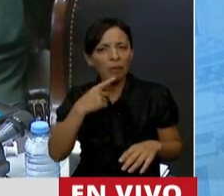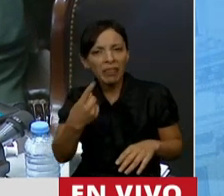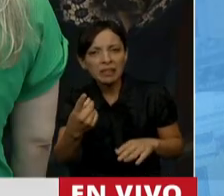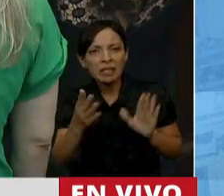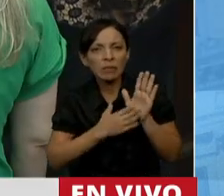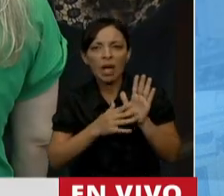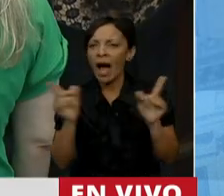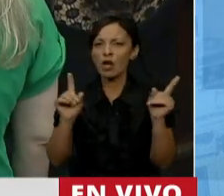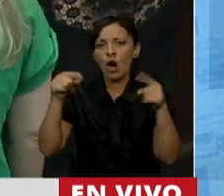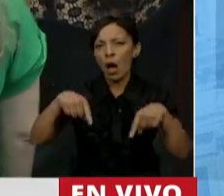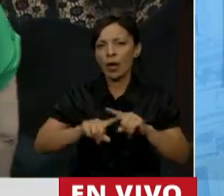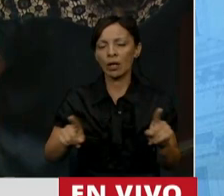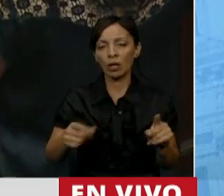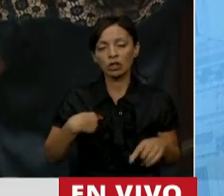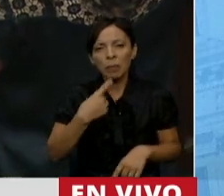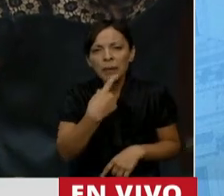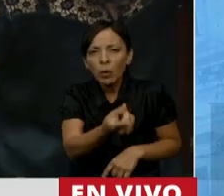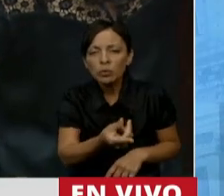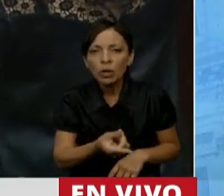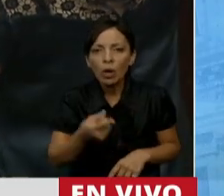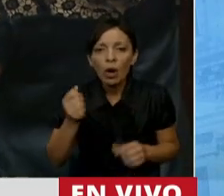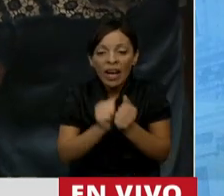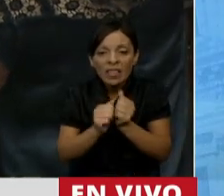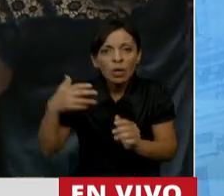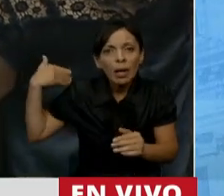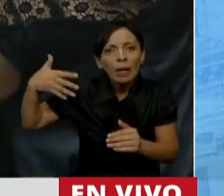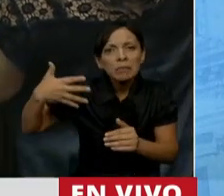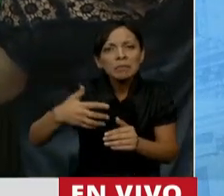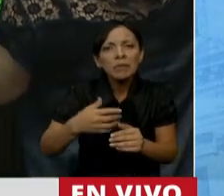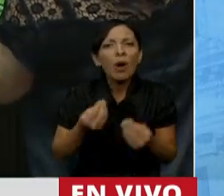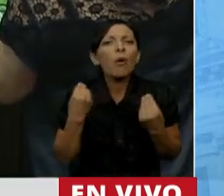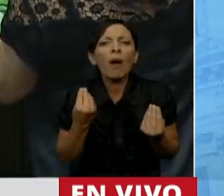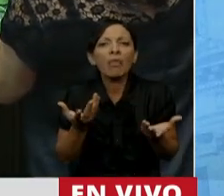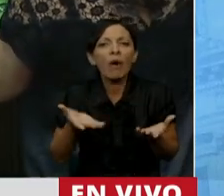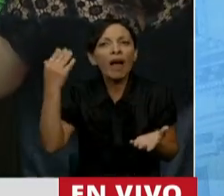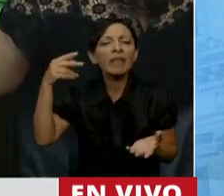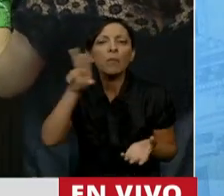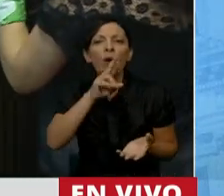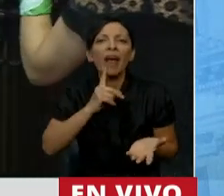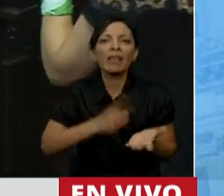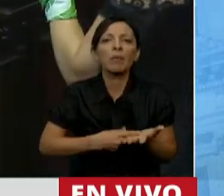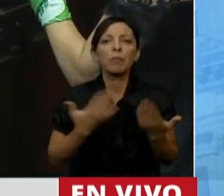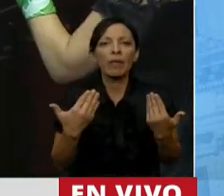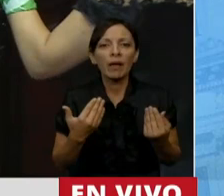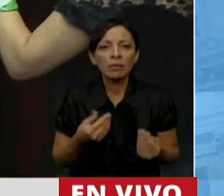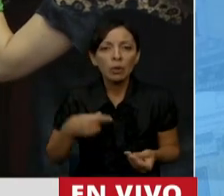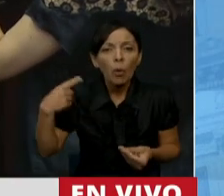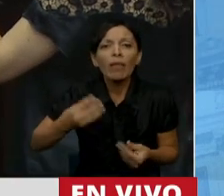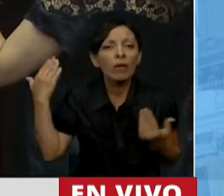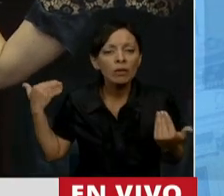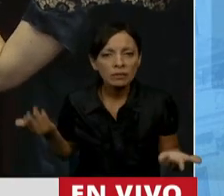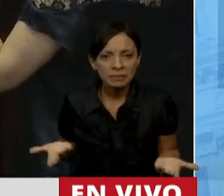Y yo me pregunto, ¿cuándo en la historia fue oportuno que las mujeres quisiéramos decidir? Por